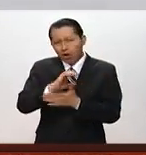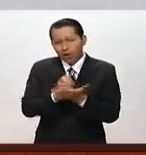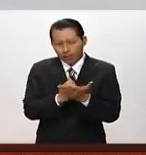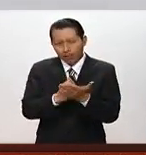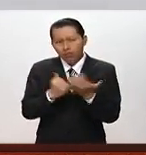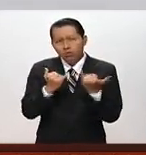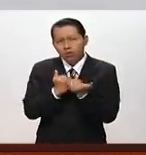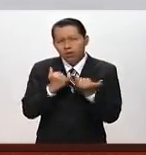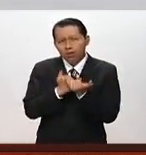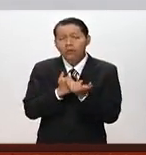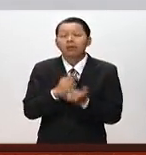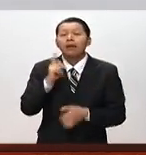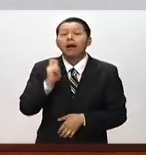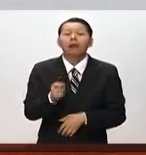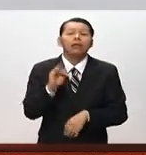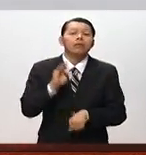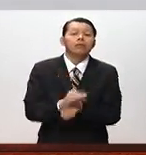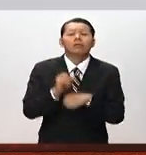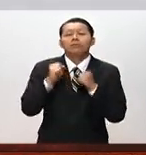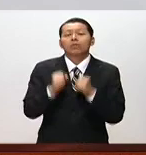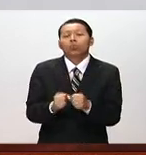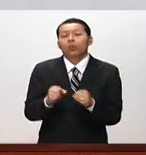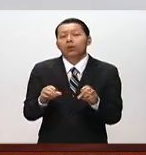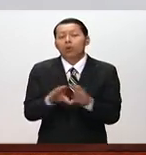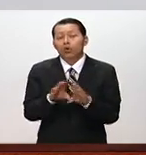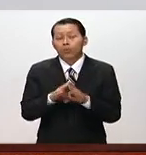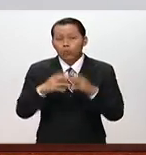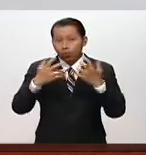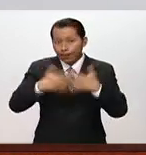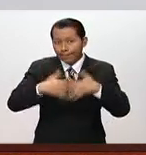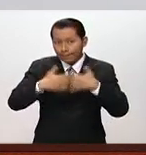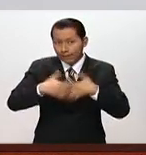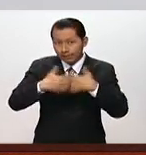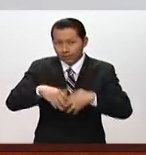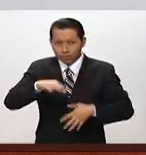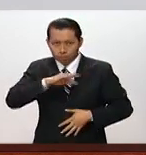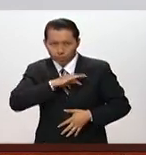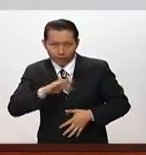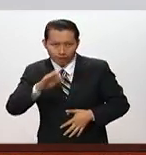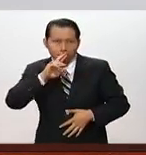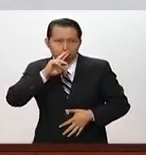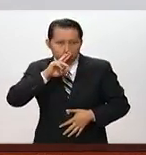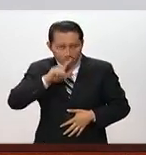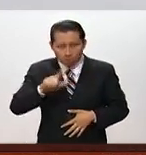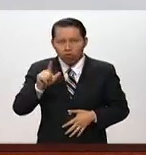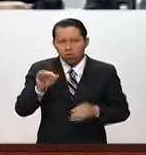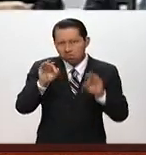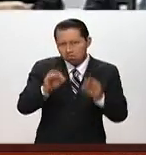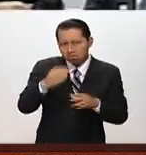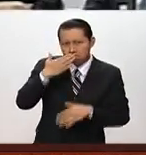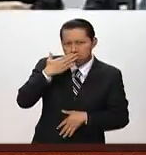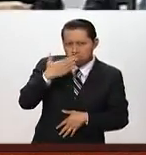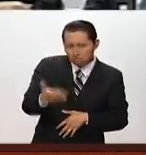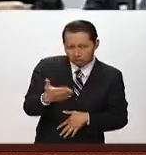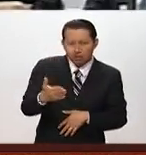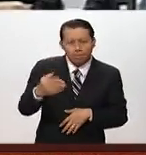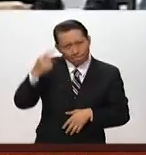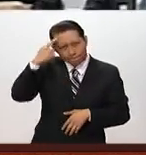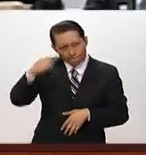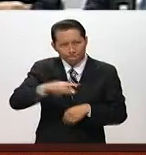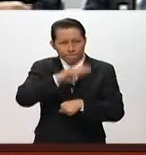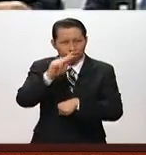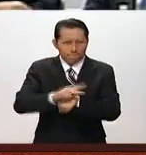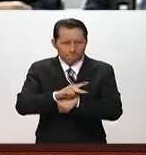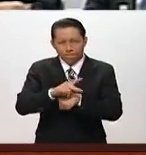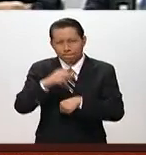que garantiza que se otorgan a aquella empresa que ofrezca la mejor oferta económica a la nación mexicana y